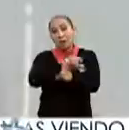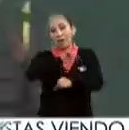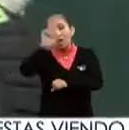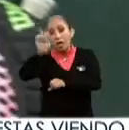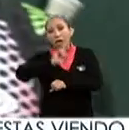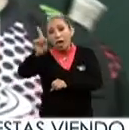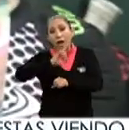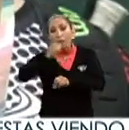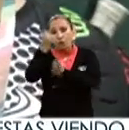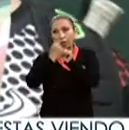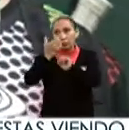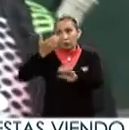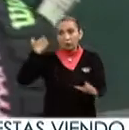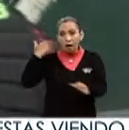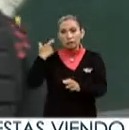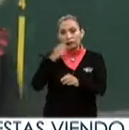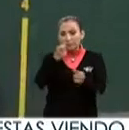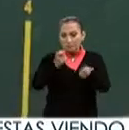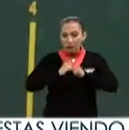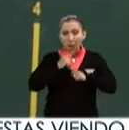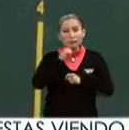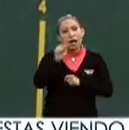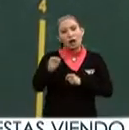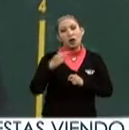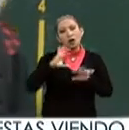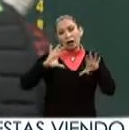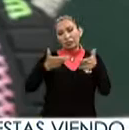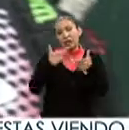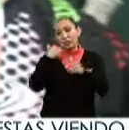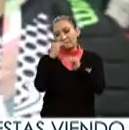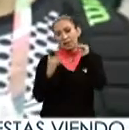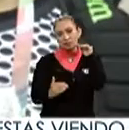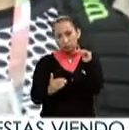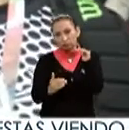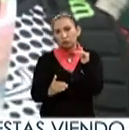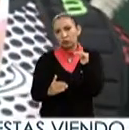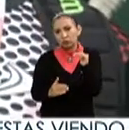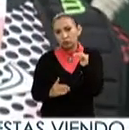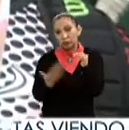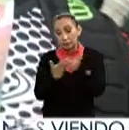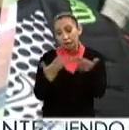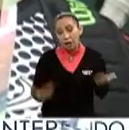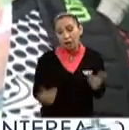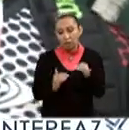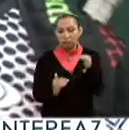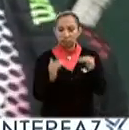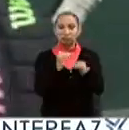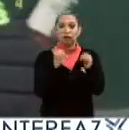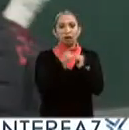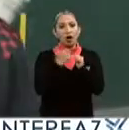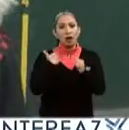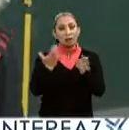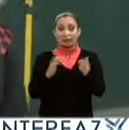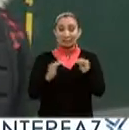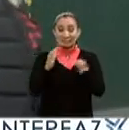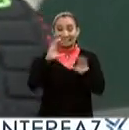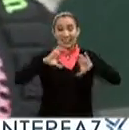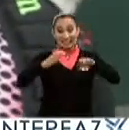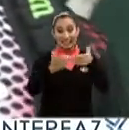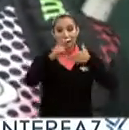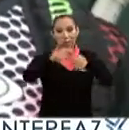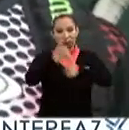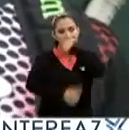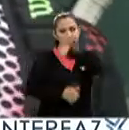semana. El año pasado también lo obtuve, pero fue en una categoría inferior. Y ahora justamente acabo de subir esta categoría